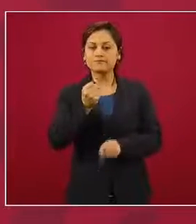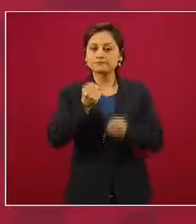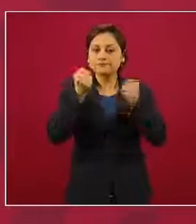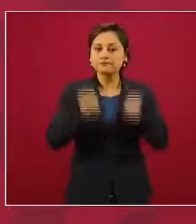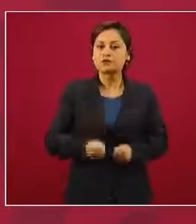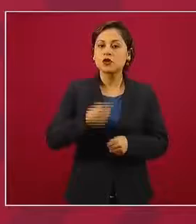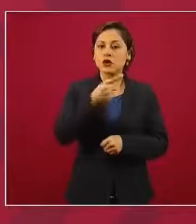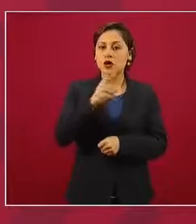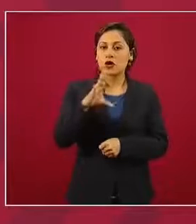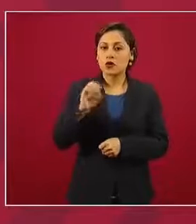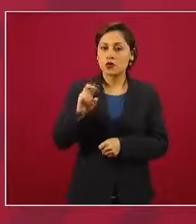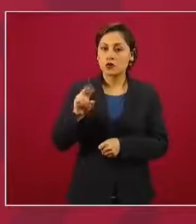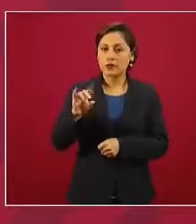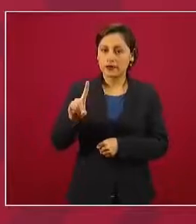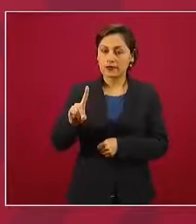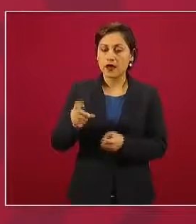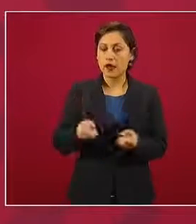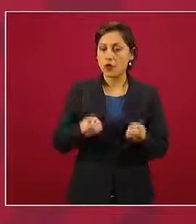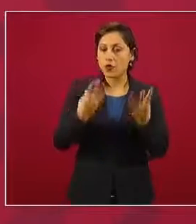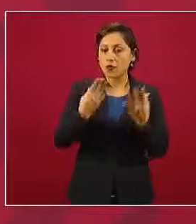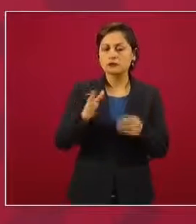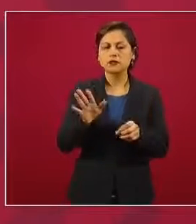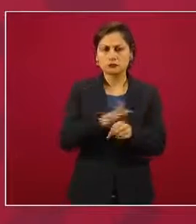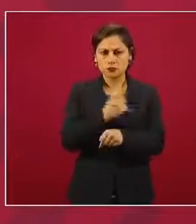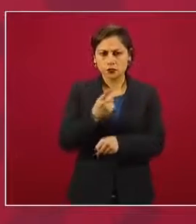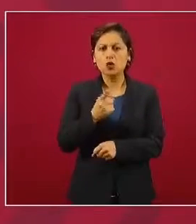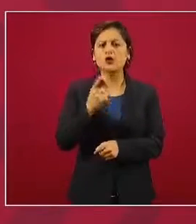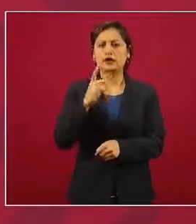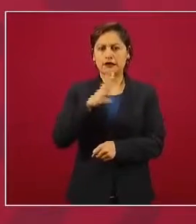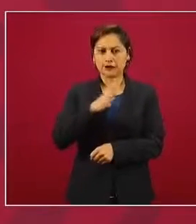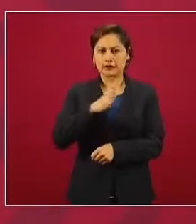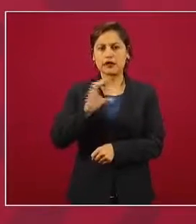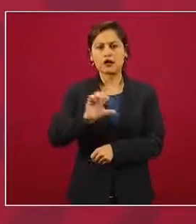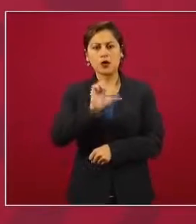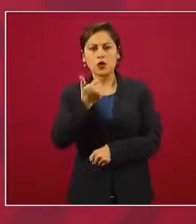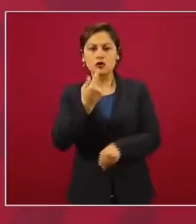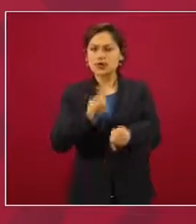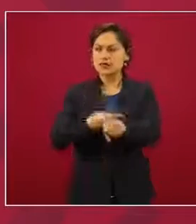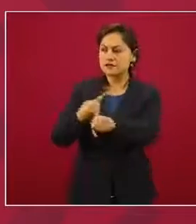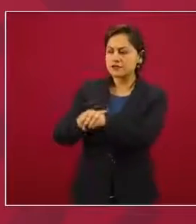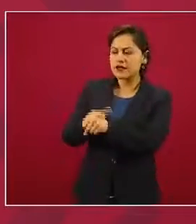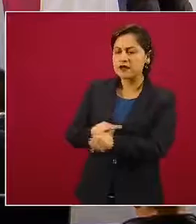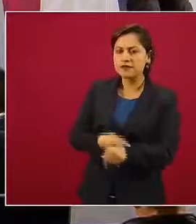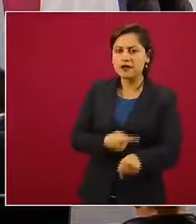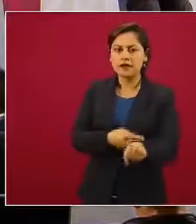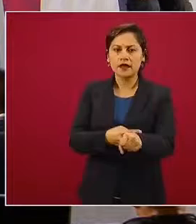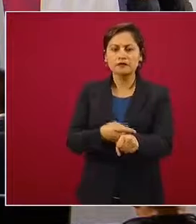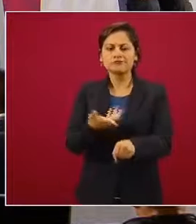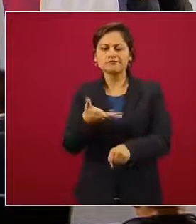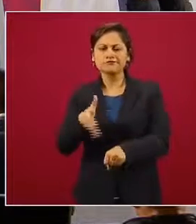tanto es enfermedad COVID. A diferencia de otras enfermedades que hasta el momento representan en promedio